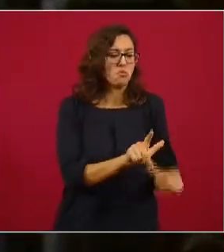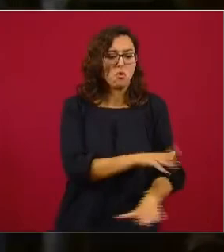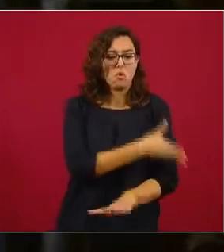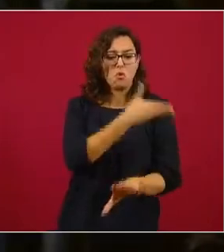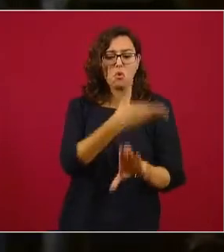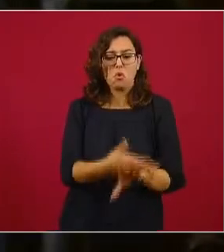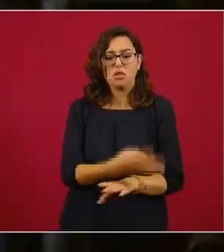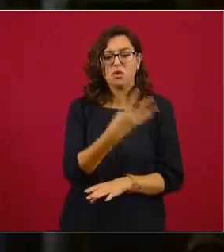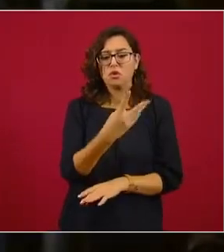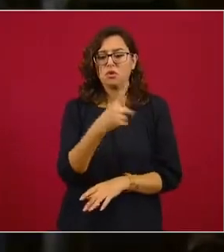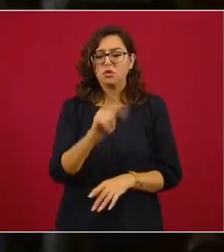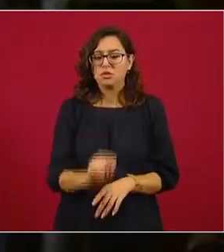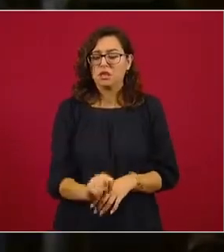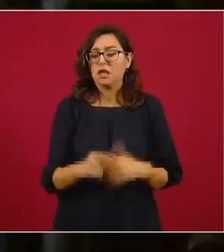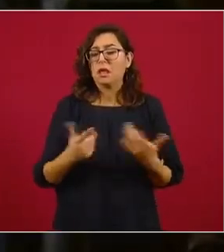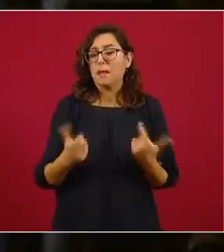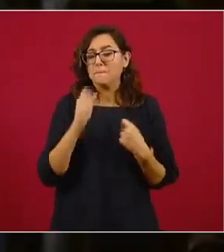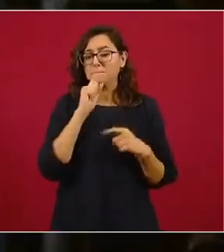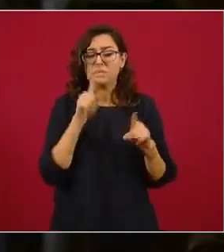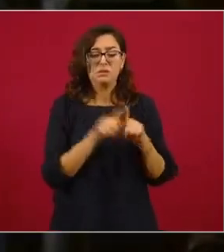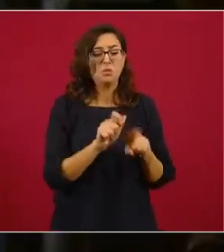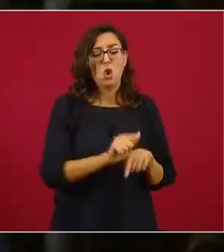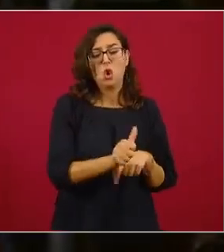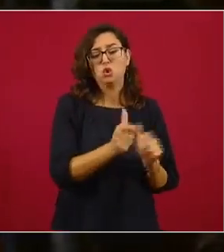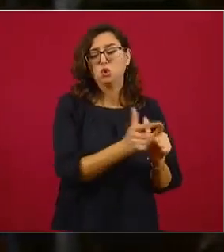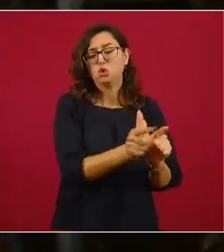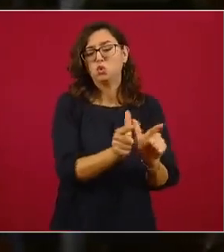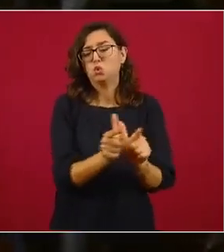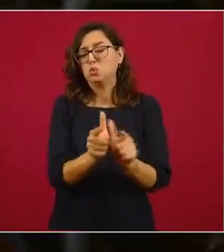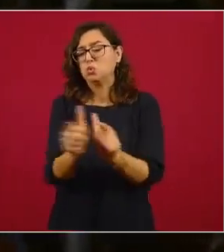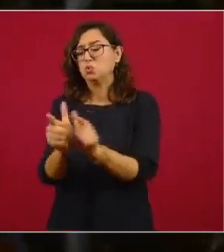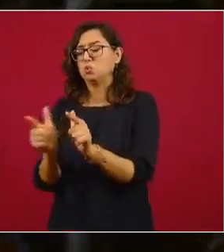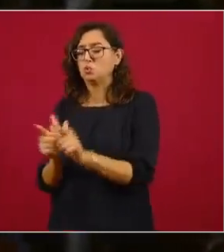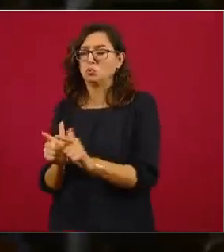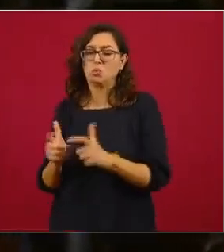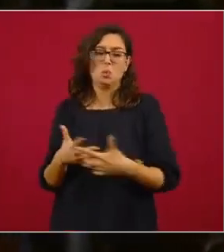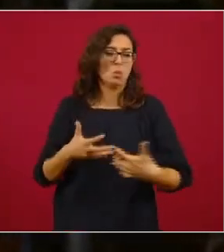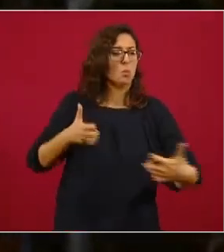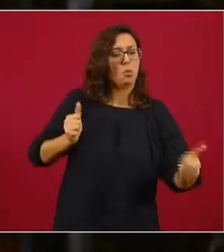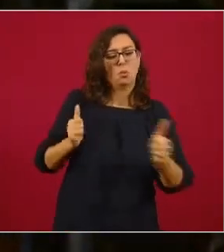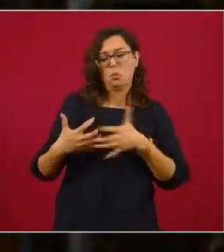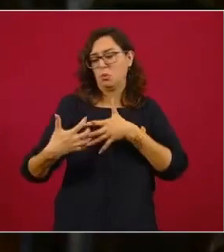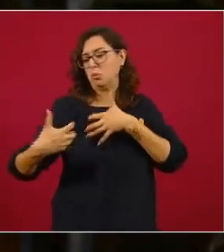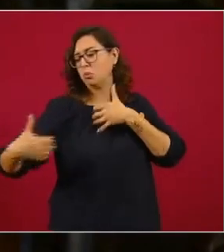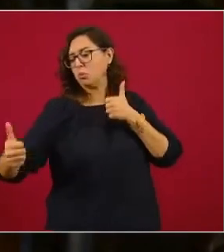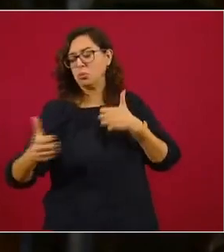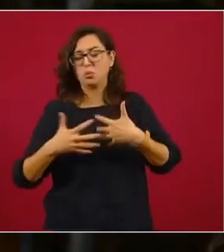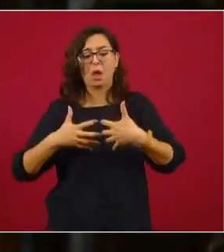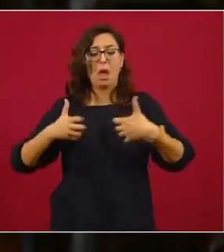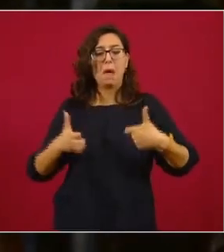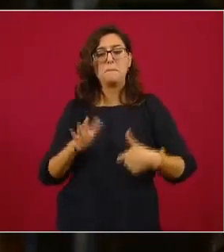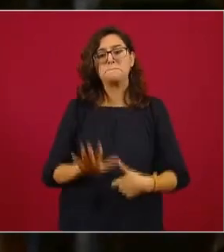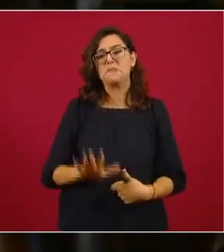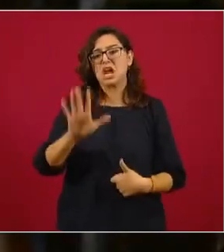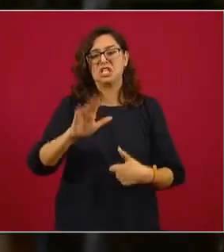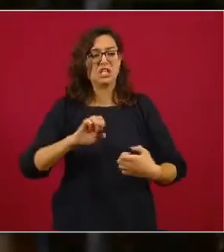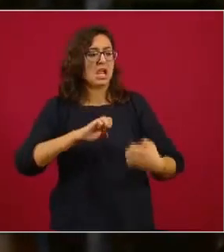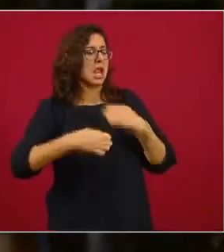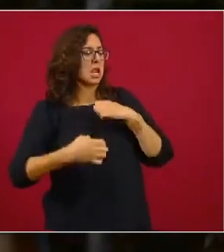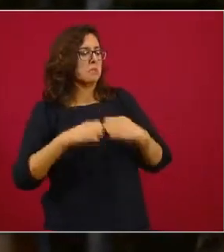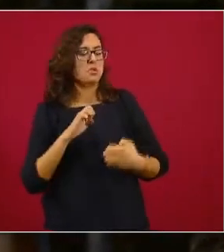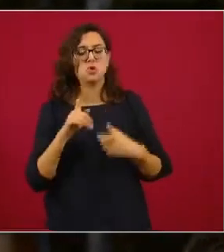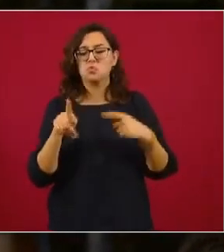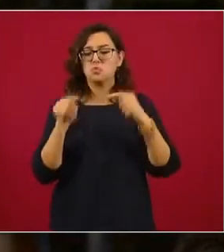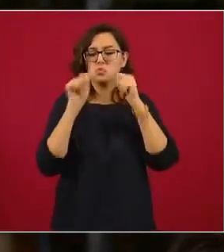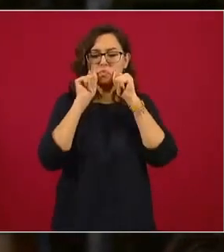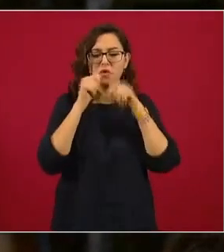también, tal vez más chicos, pero no de menor importancia. Los mexicanos parecemos los Montesco y los Capuleto, ya no importa si somos familia,